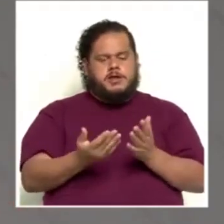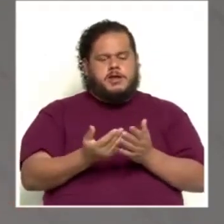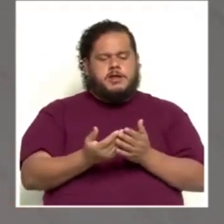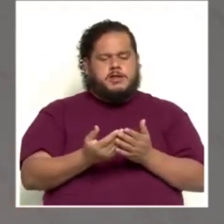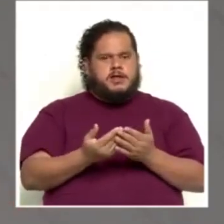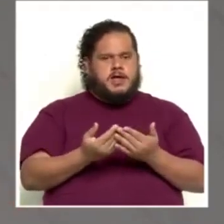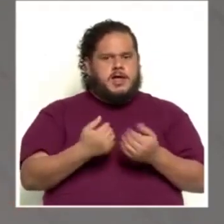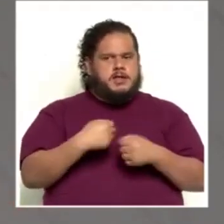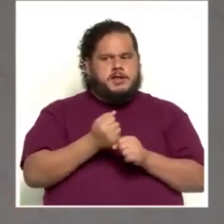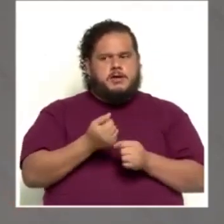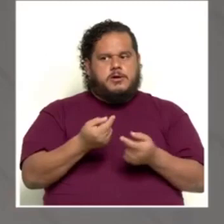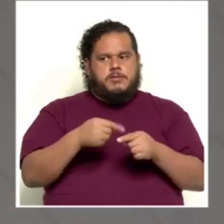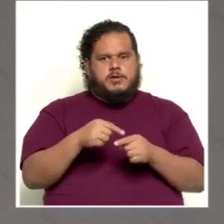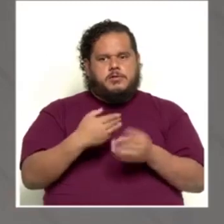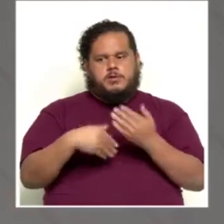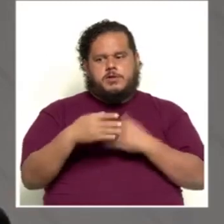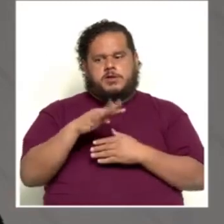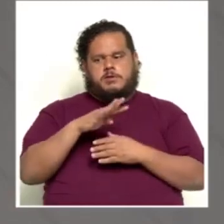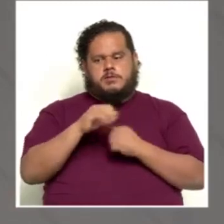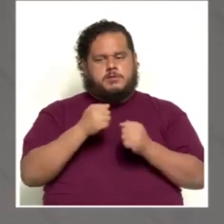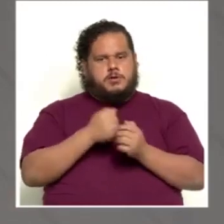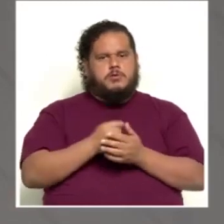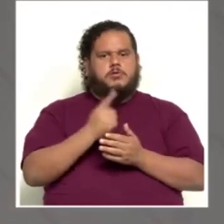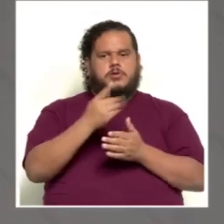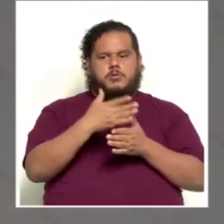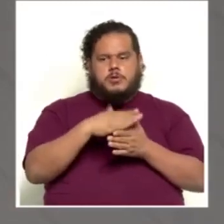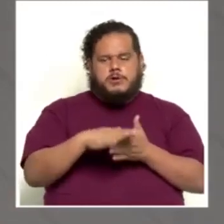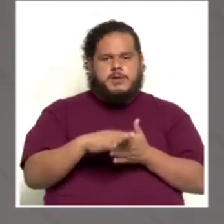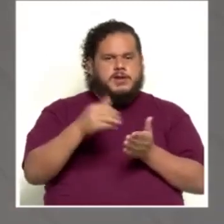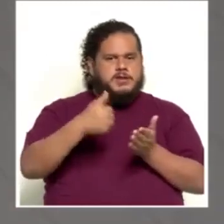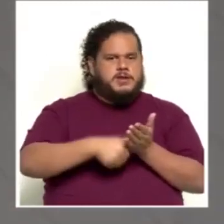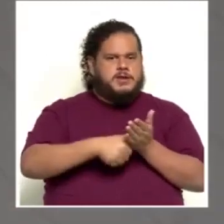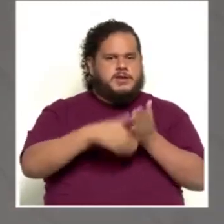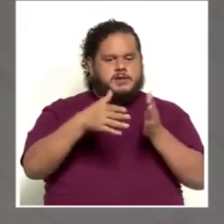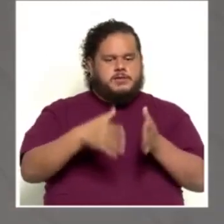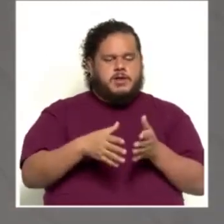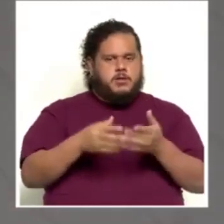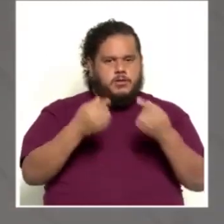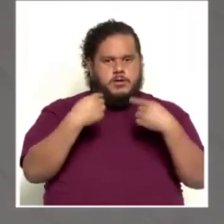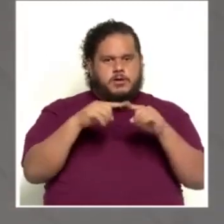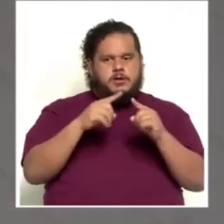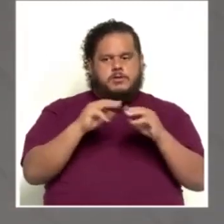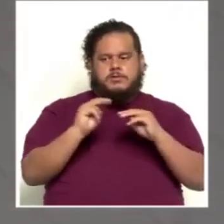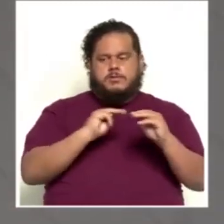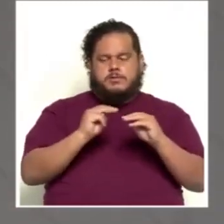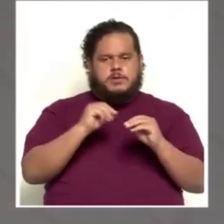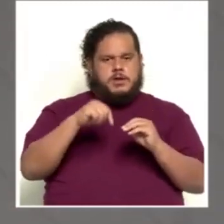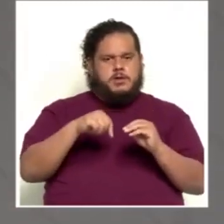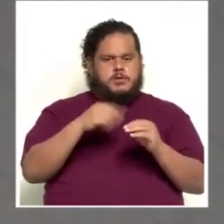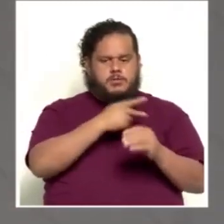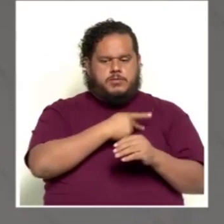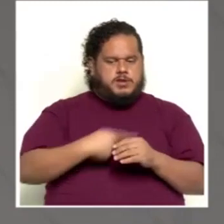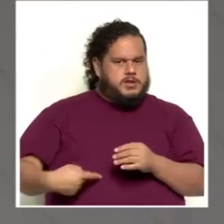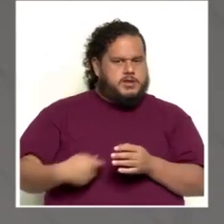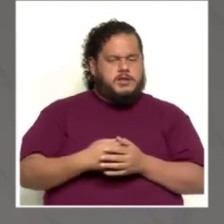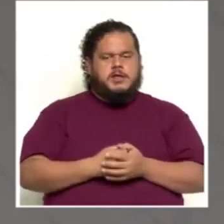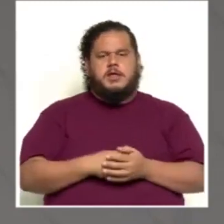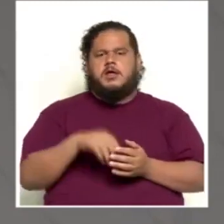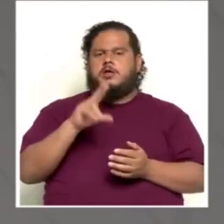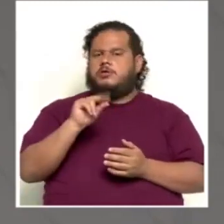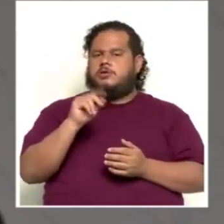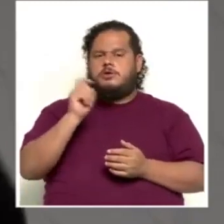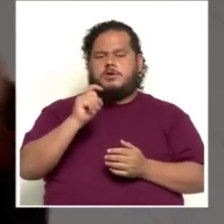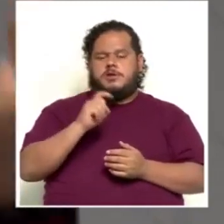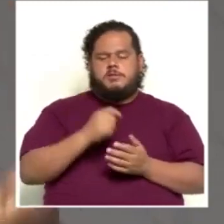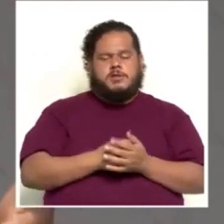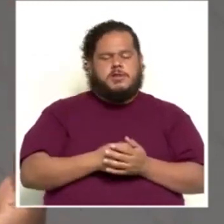4 años, cuando justamente un segmento del electorado que logró movilizar el hoy presidente de la República, no necesariamente